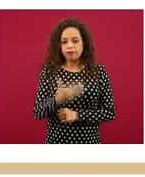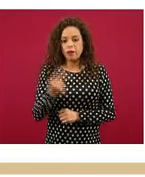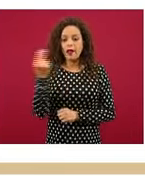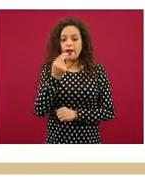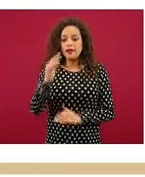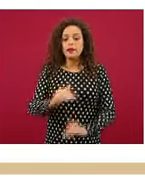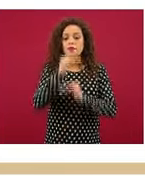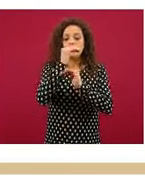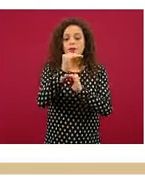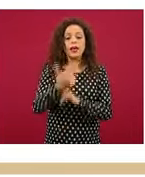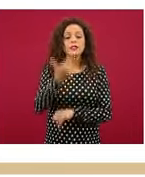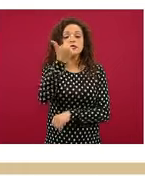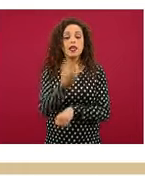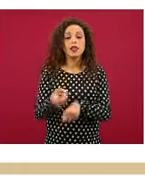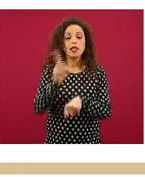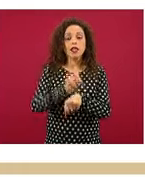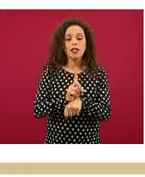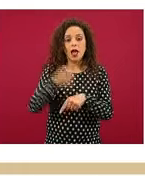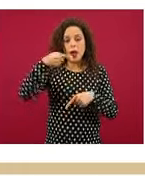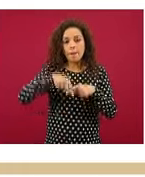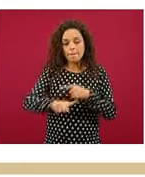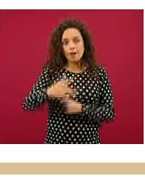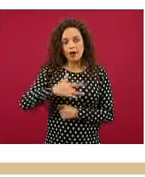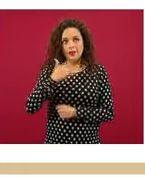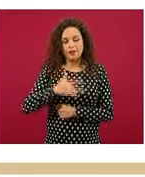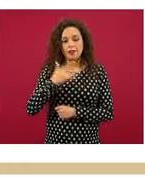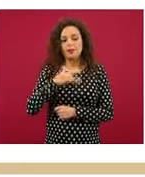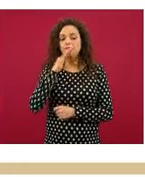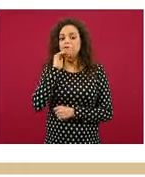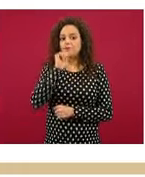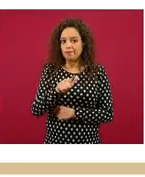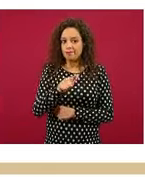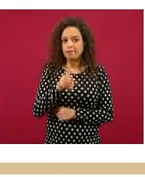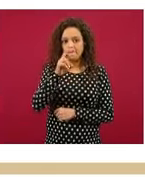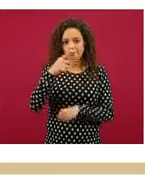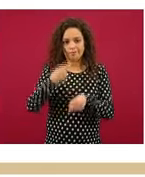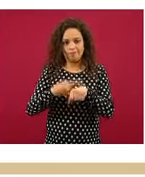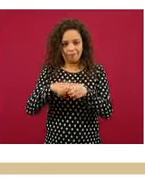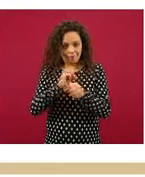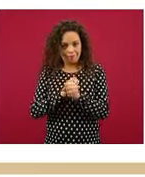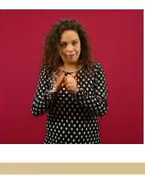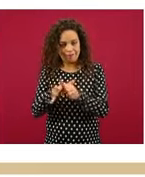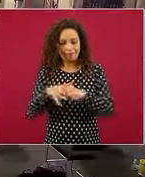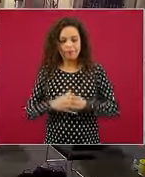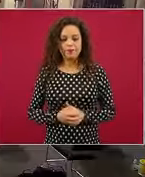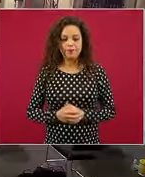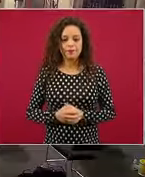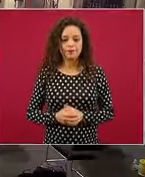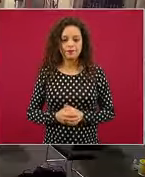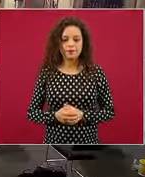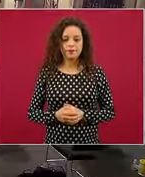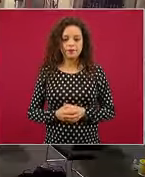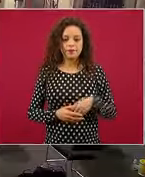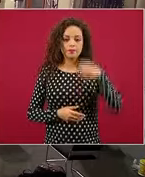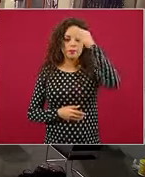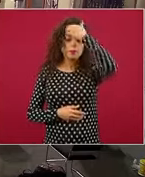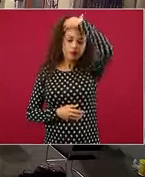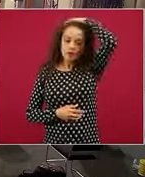máximo 7 días de haber iniciado con signos y síntomas. Algo muy importante, estas pruebas son nuevas, de hecho todavía no